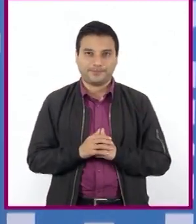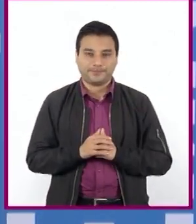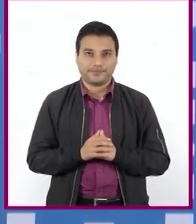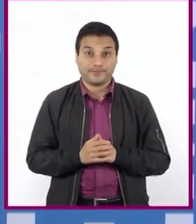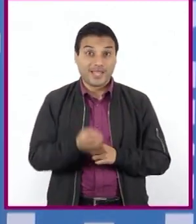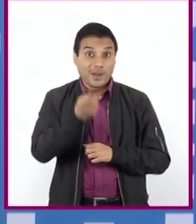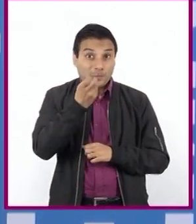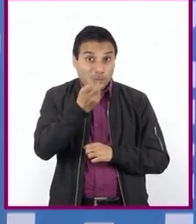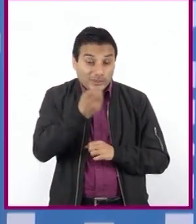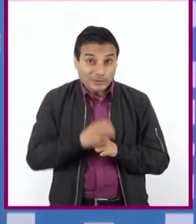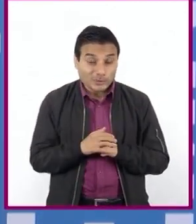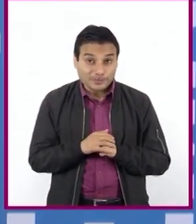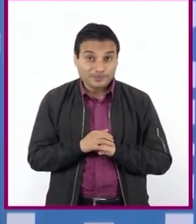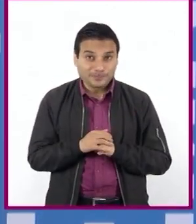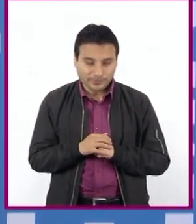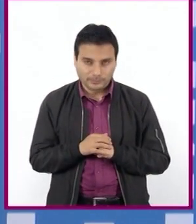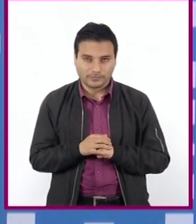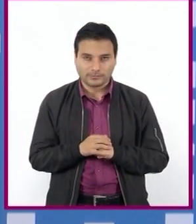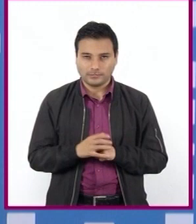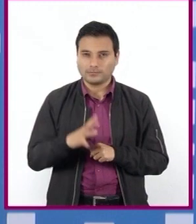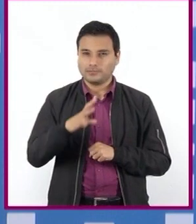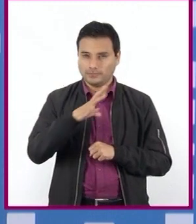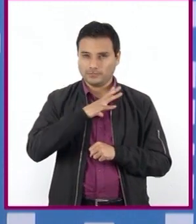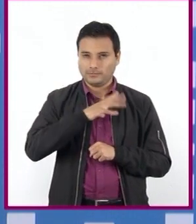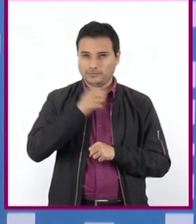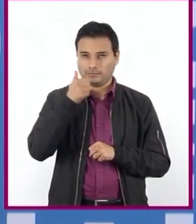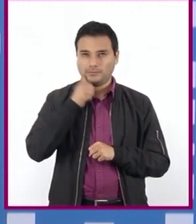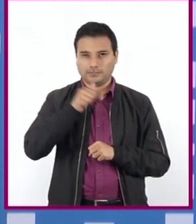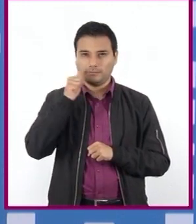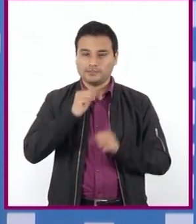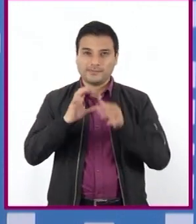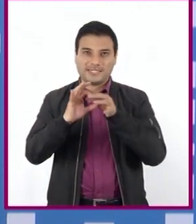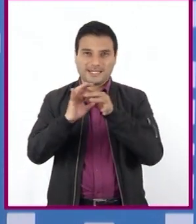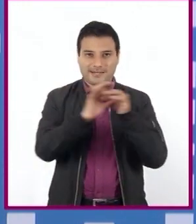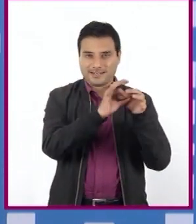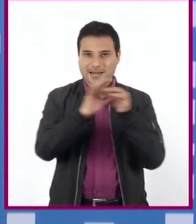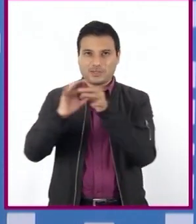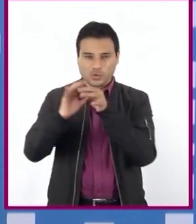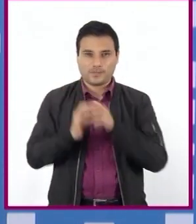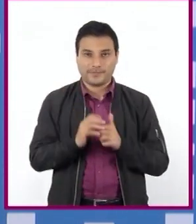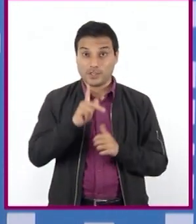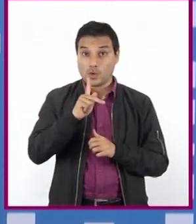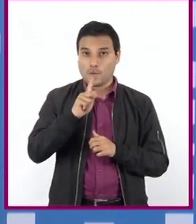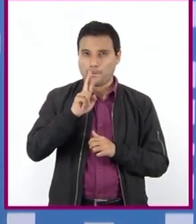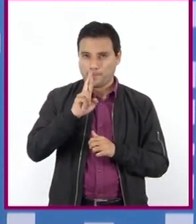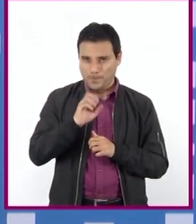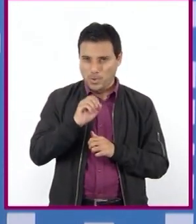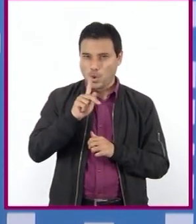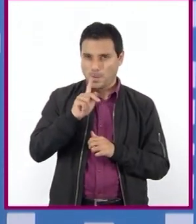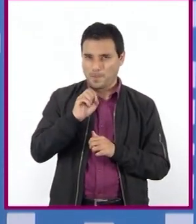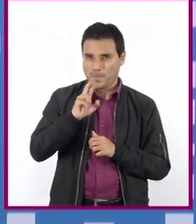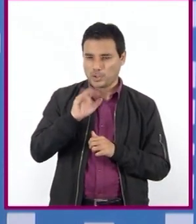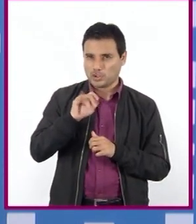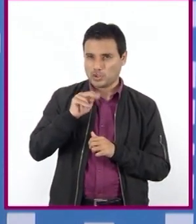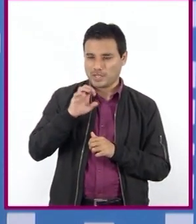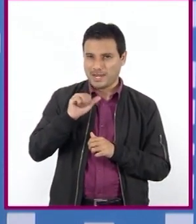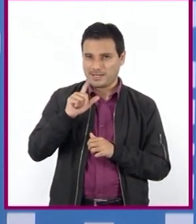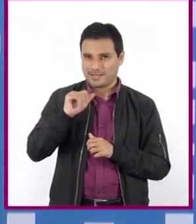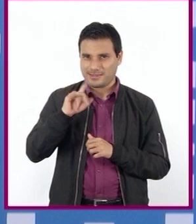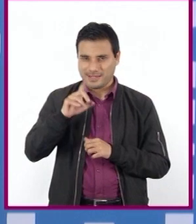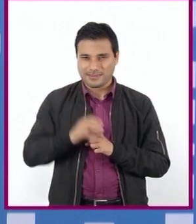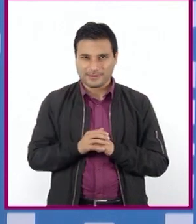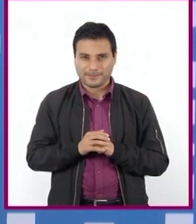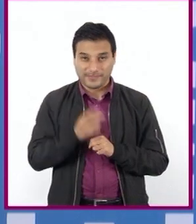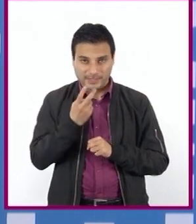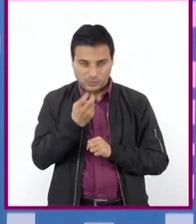esta característica que se establece una relación de proporcionalidad directa entre las cantidades involucradas,